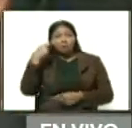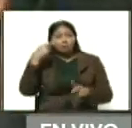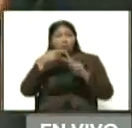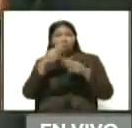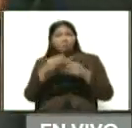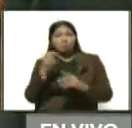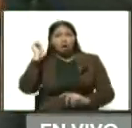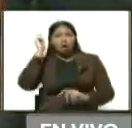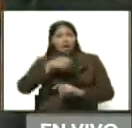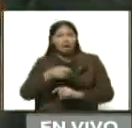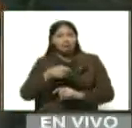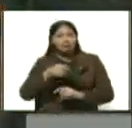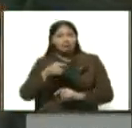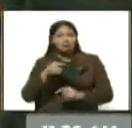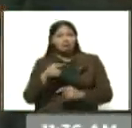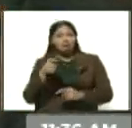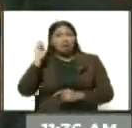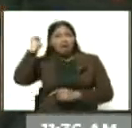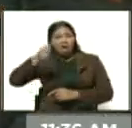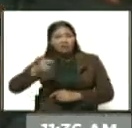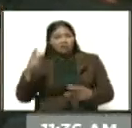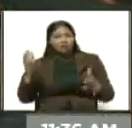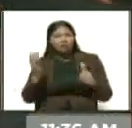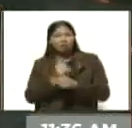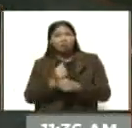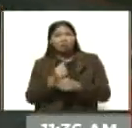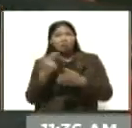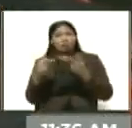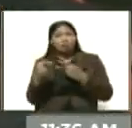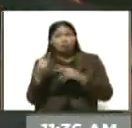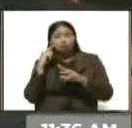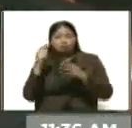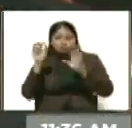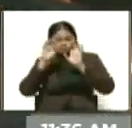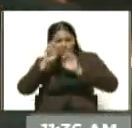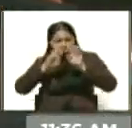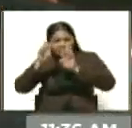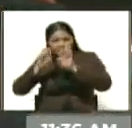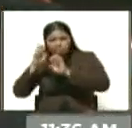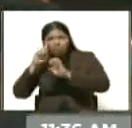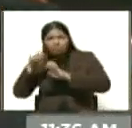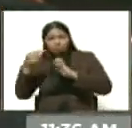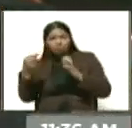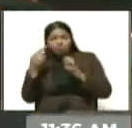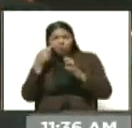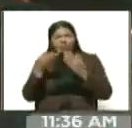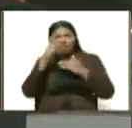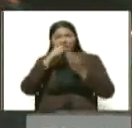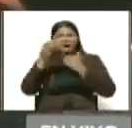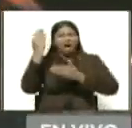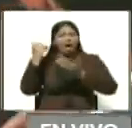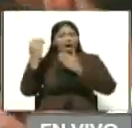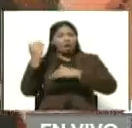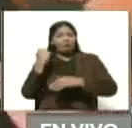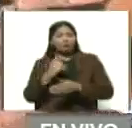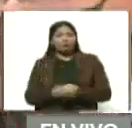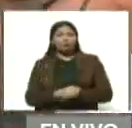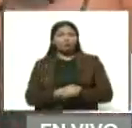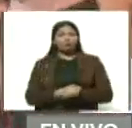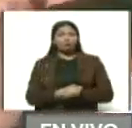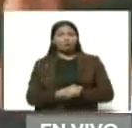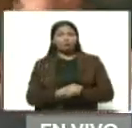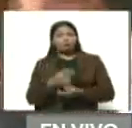de piedra y un horcón al cual ha sido sometido a pruebas de carbono 14 y data